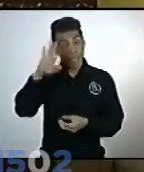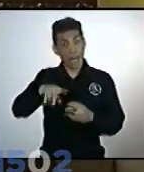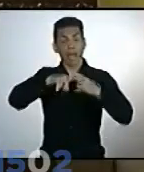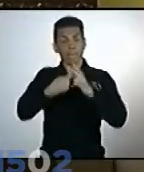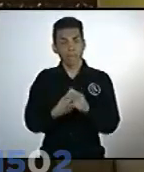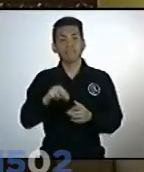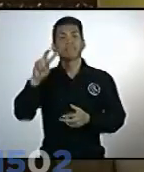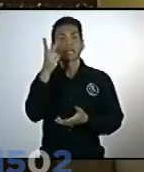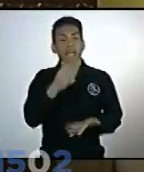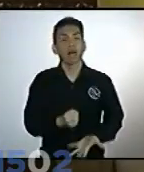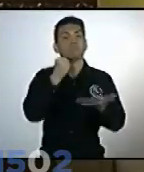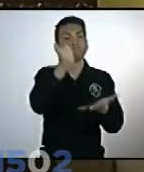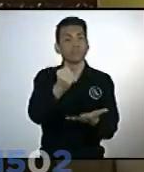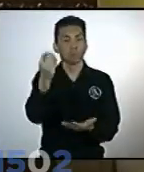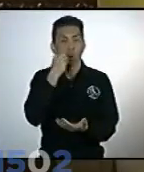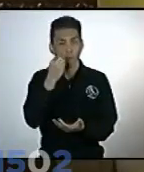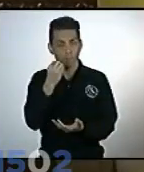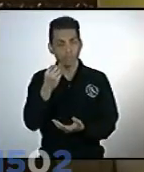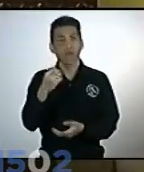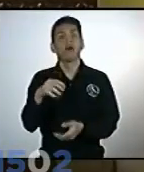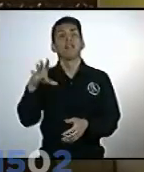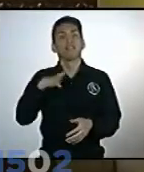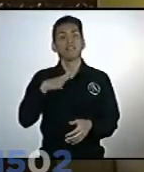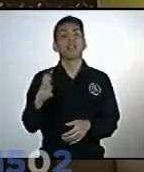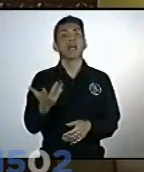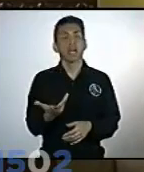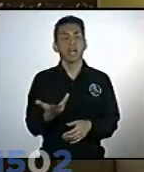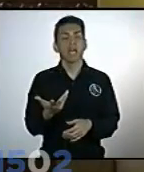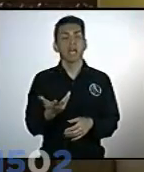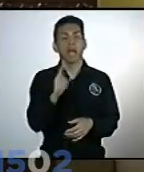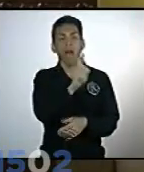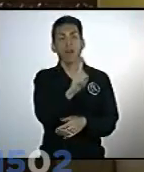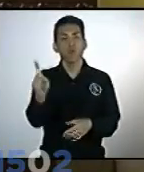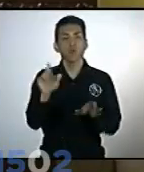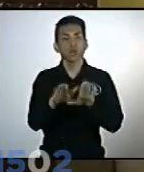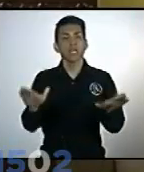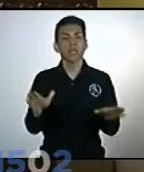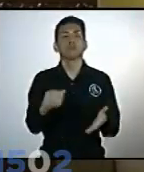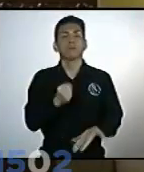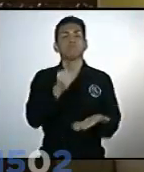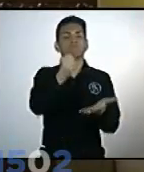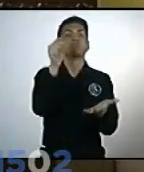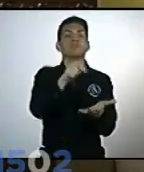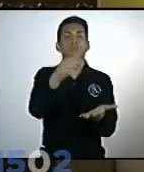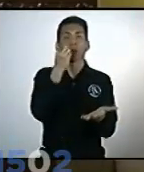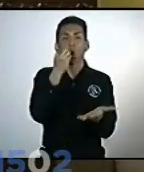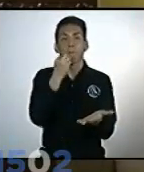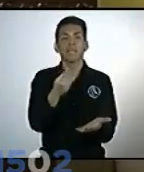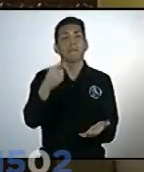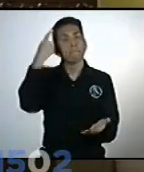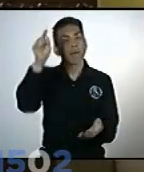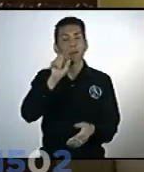la tercera entrega de alimentos va a alcanzar a darle a cada niño una dotación alimentaria